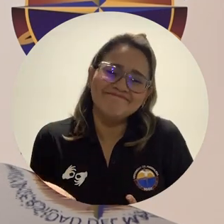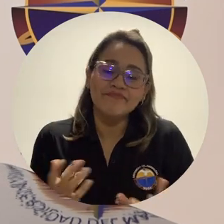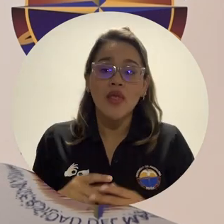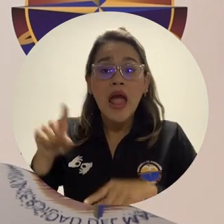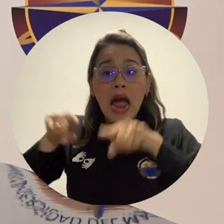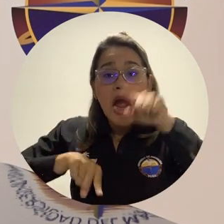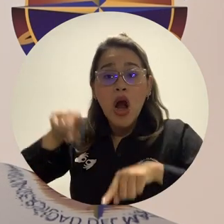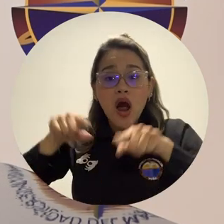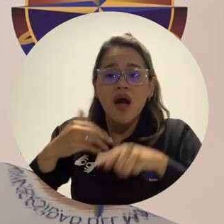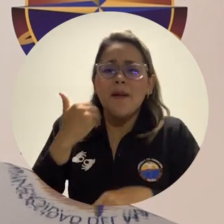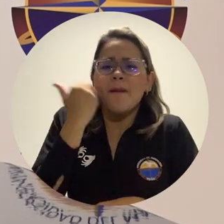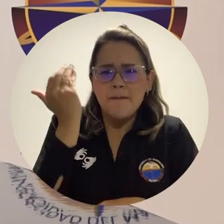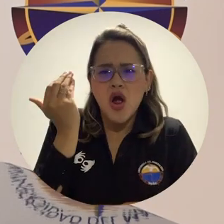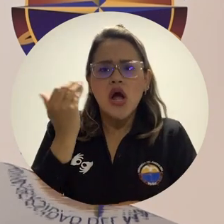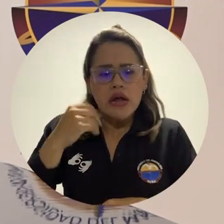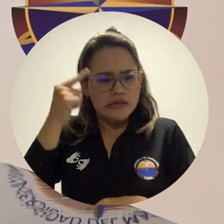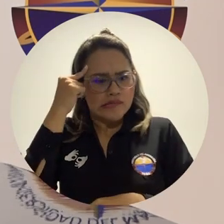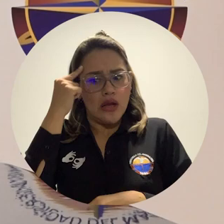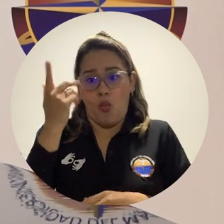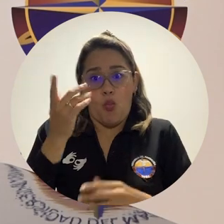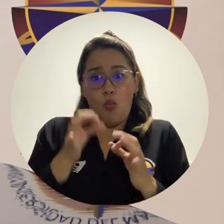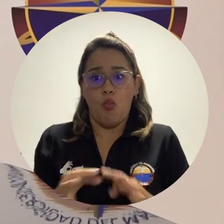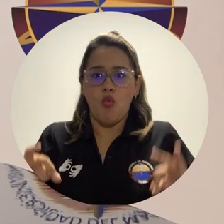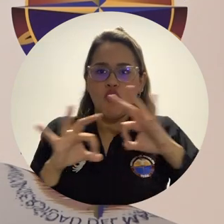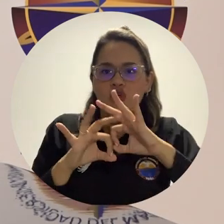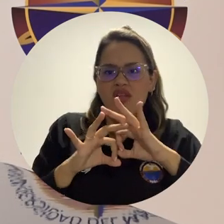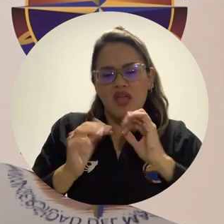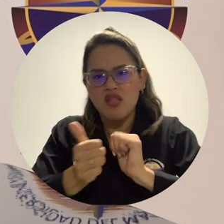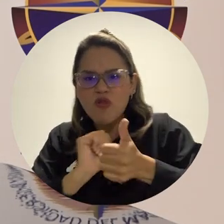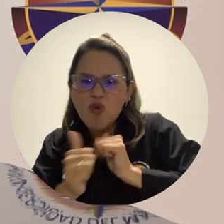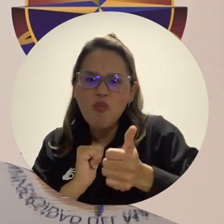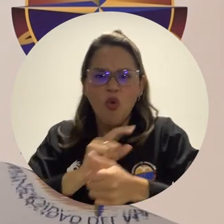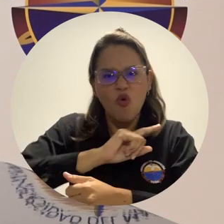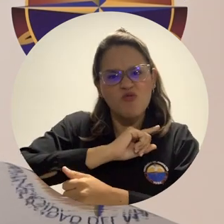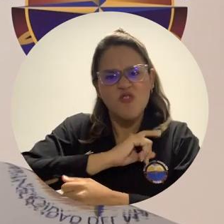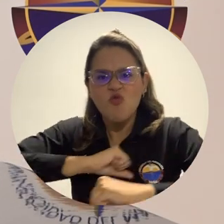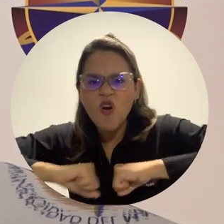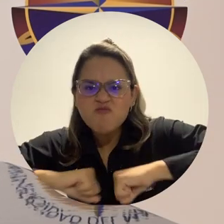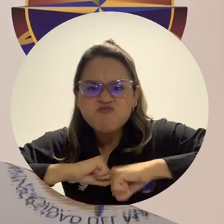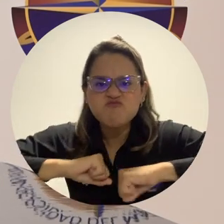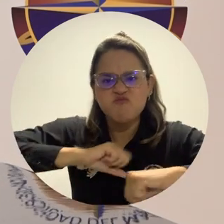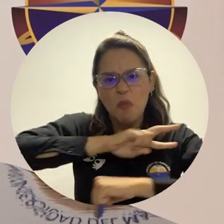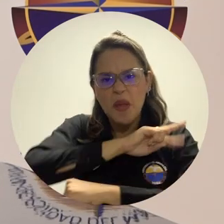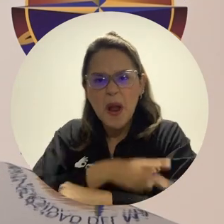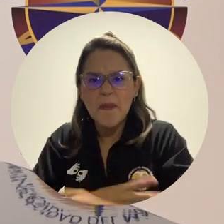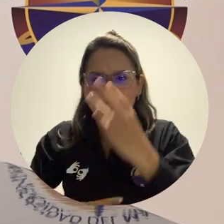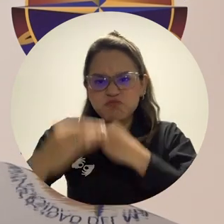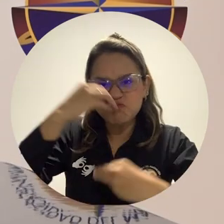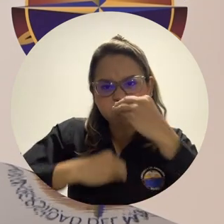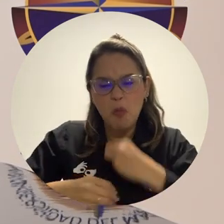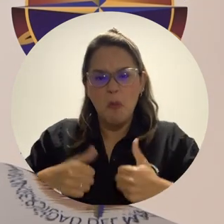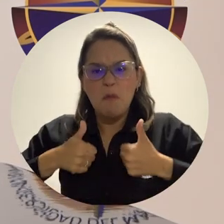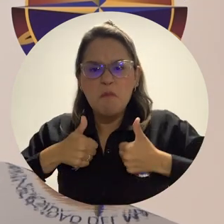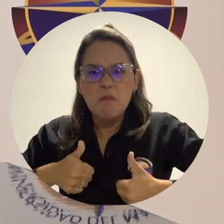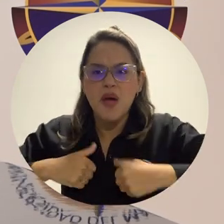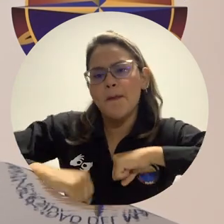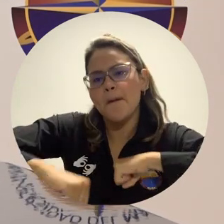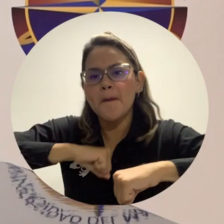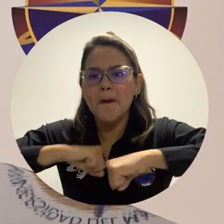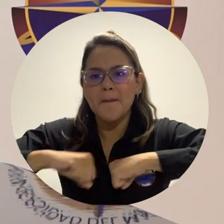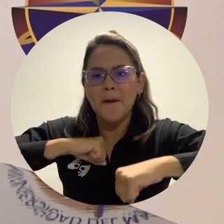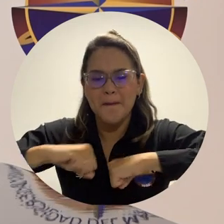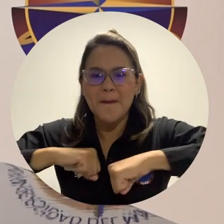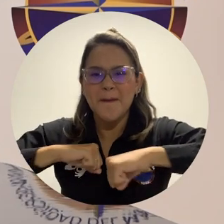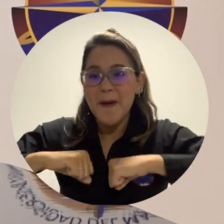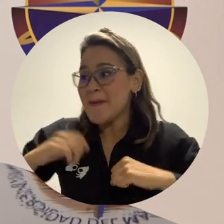personas mayores estamos cada vez más comprometidas con hábitos de vida saludable, procurar hacer deporte, procurar alimentarnos mejor,